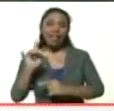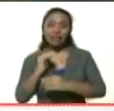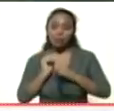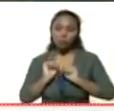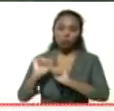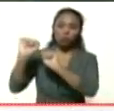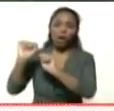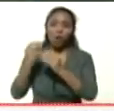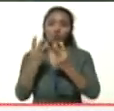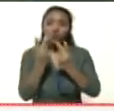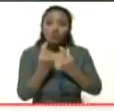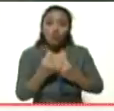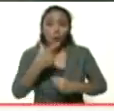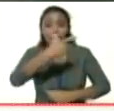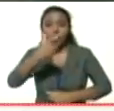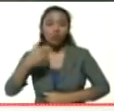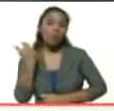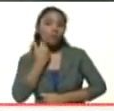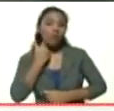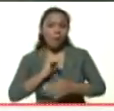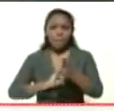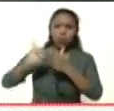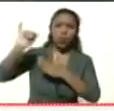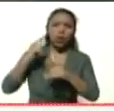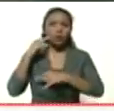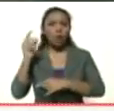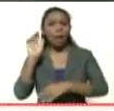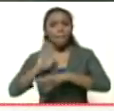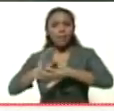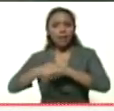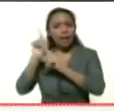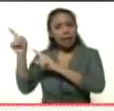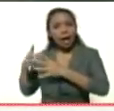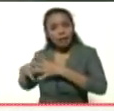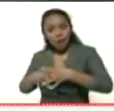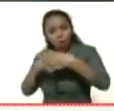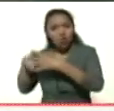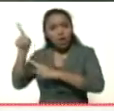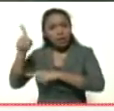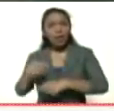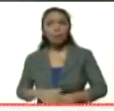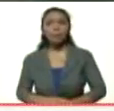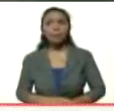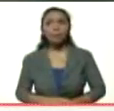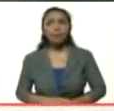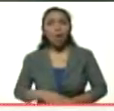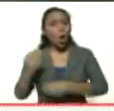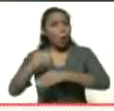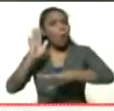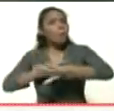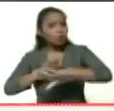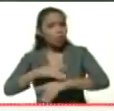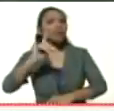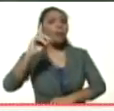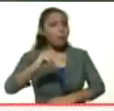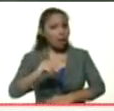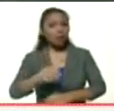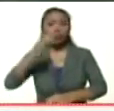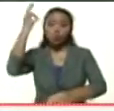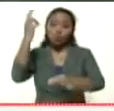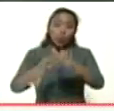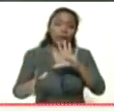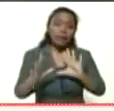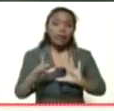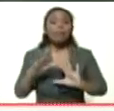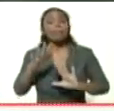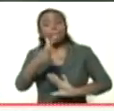inmenso número de casos de manera exponencial, como pasa en los Estados Unidos de Norteamérica, como pasó, y afortunadamente ya pareciera